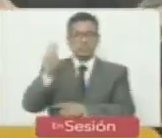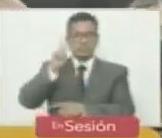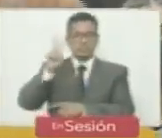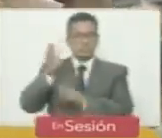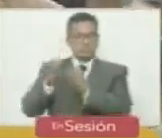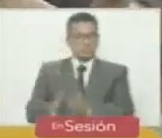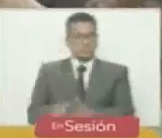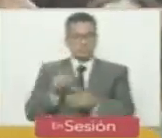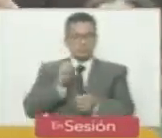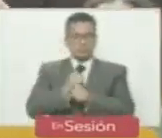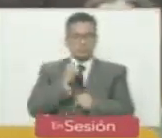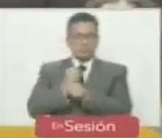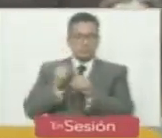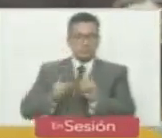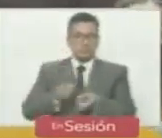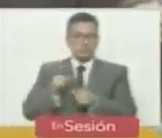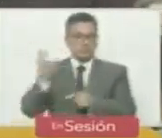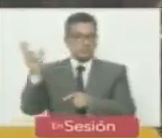que a veces le toca escuchar